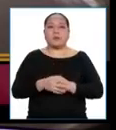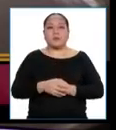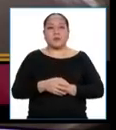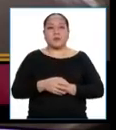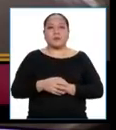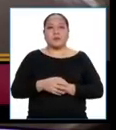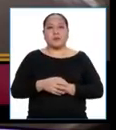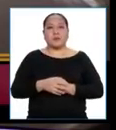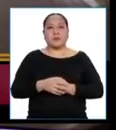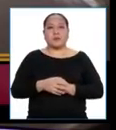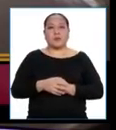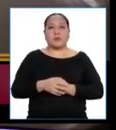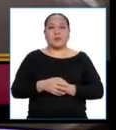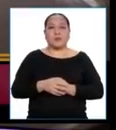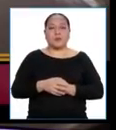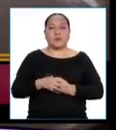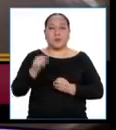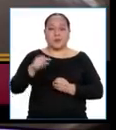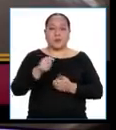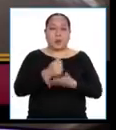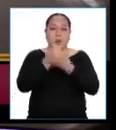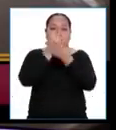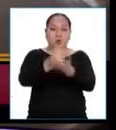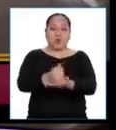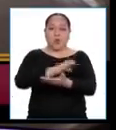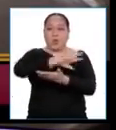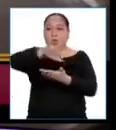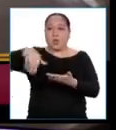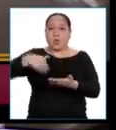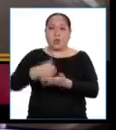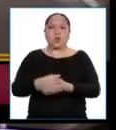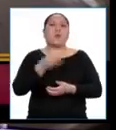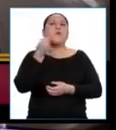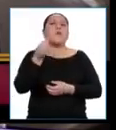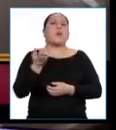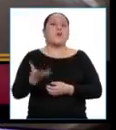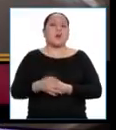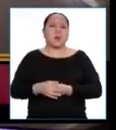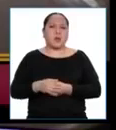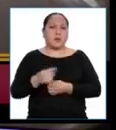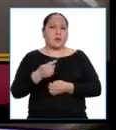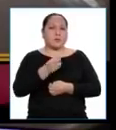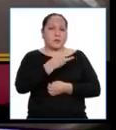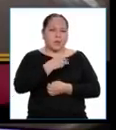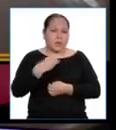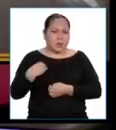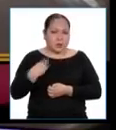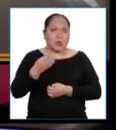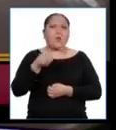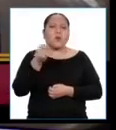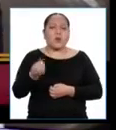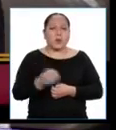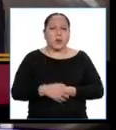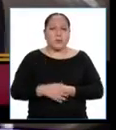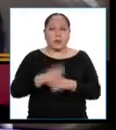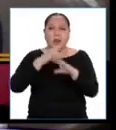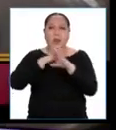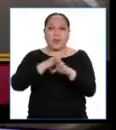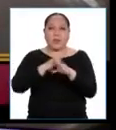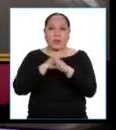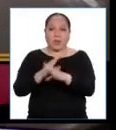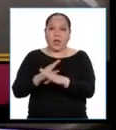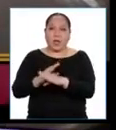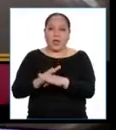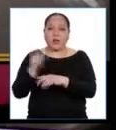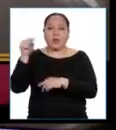denominación para el bien público. ¿Y para qué, señor Premier? Para evitar lo que ha pasado con